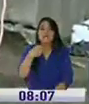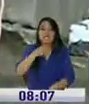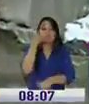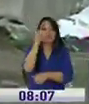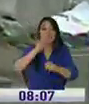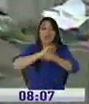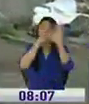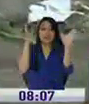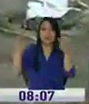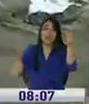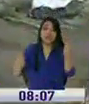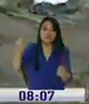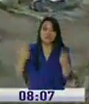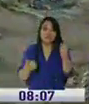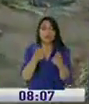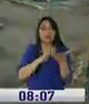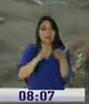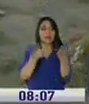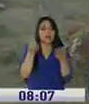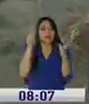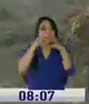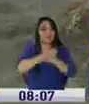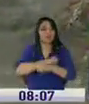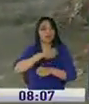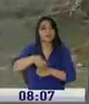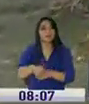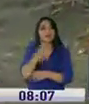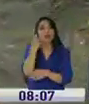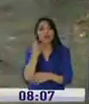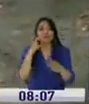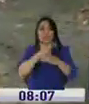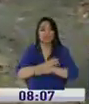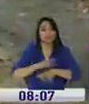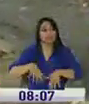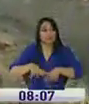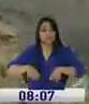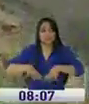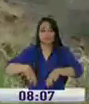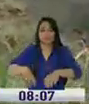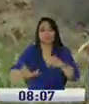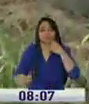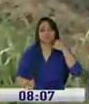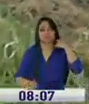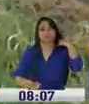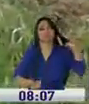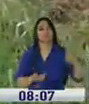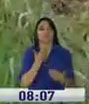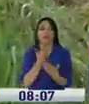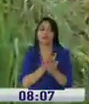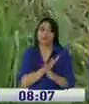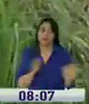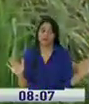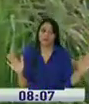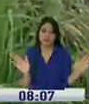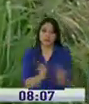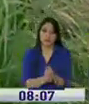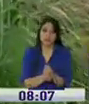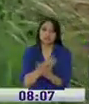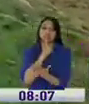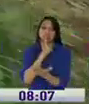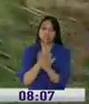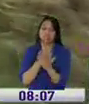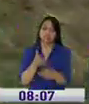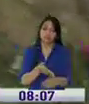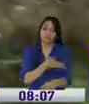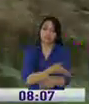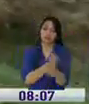mañana, de la noche, y viene 11, 12 de la noche. Y los perros terminan con la basura. Eso, muchas gracias. Perfecto, mi vecina. Sí, conversábamos hace